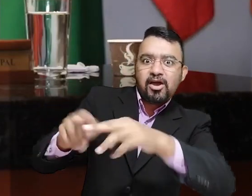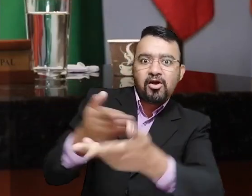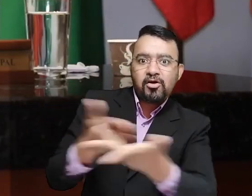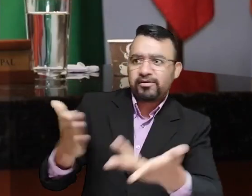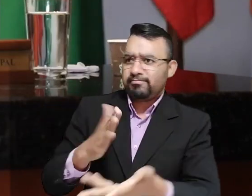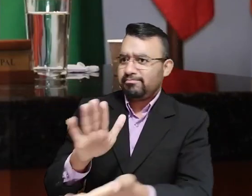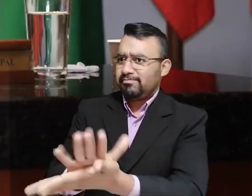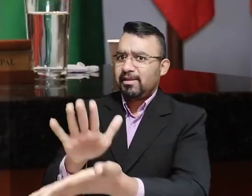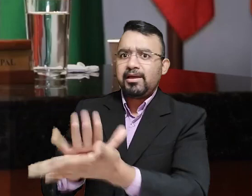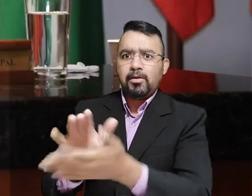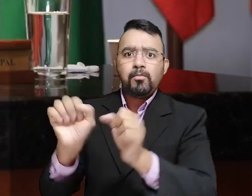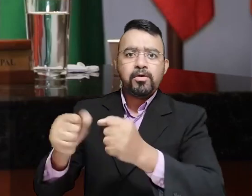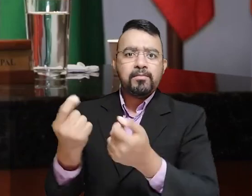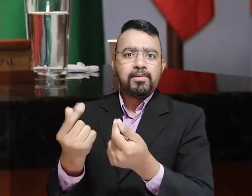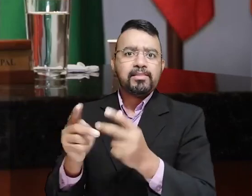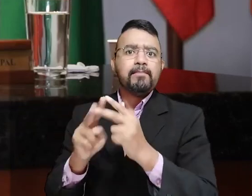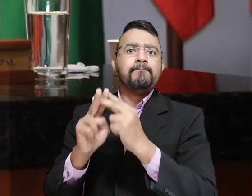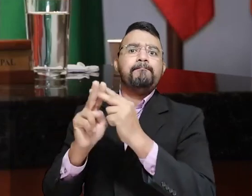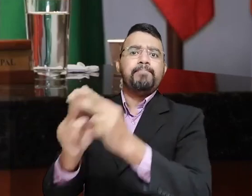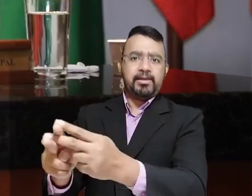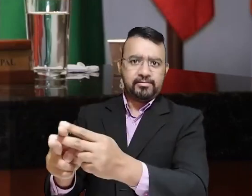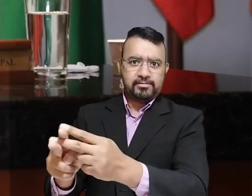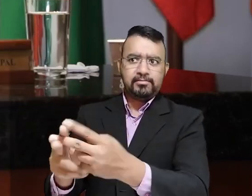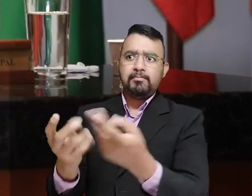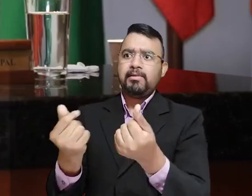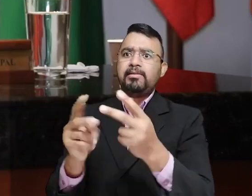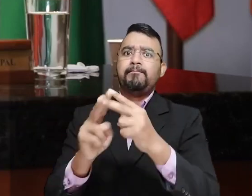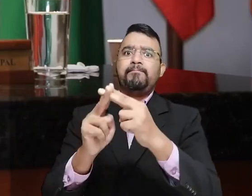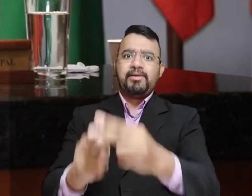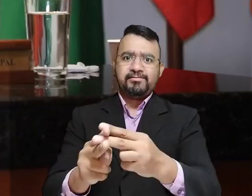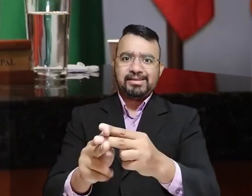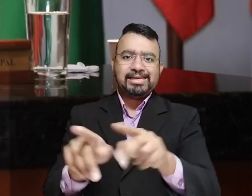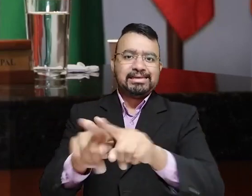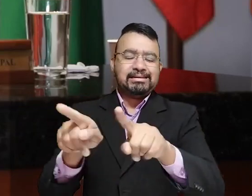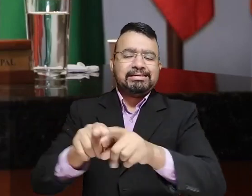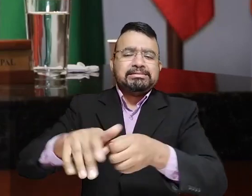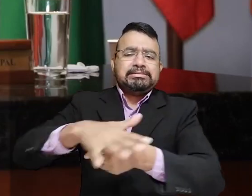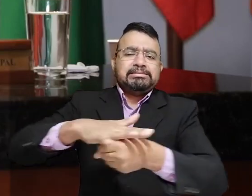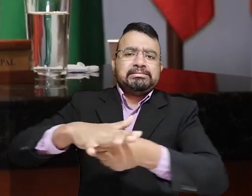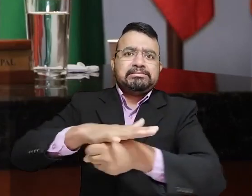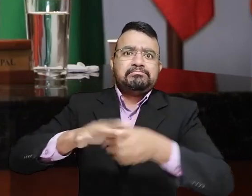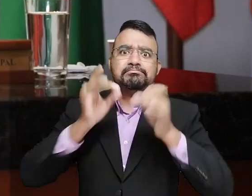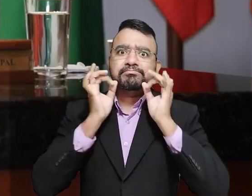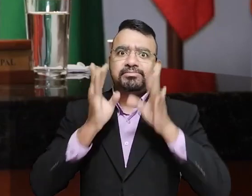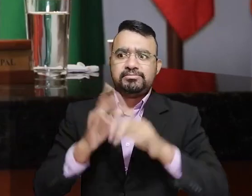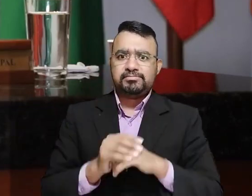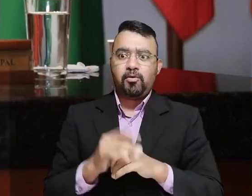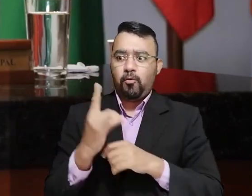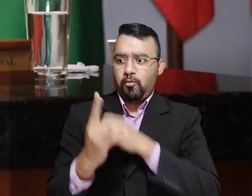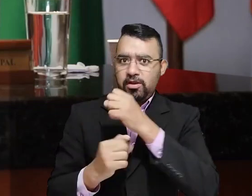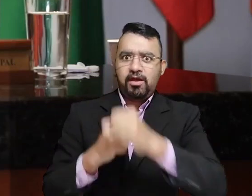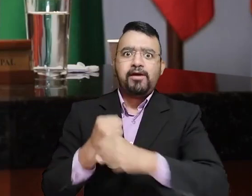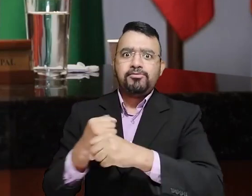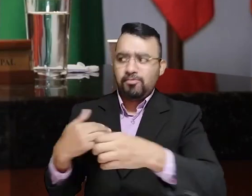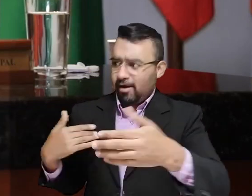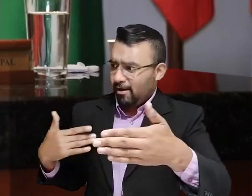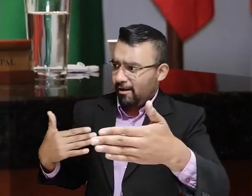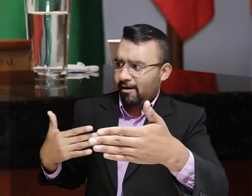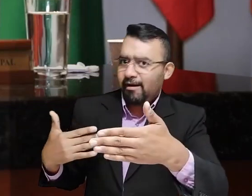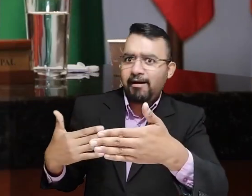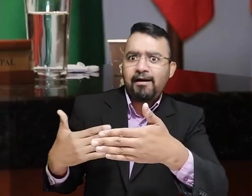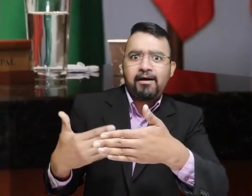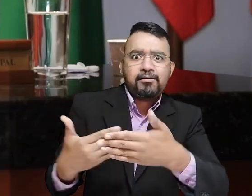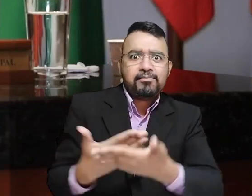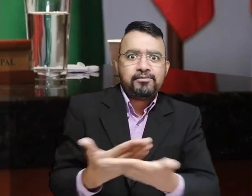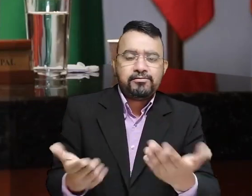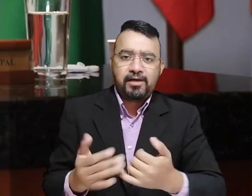los intereses con recursos del municipio de Envigado. Y hemos batallado esto durante más de un año. Y